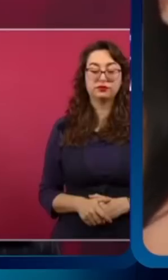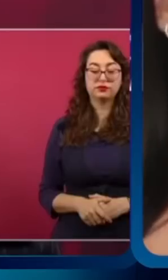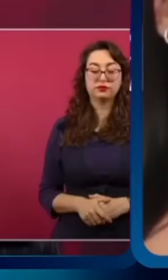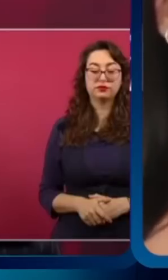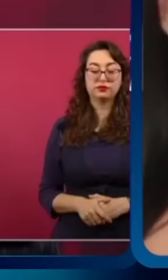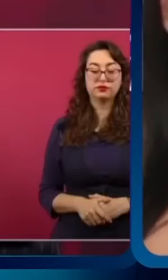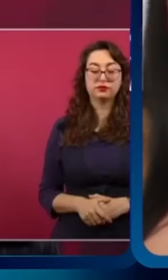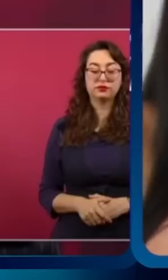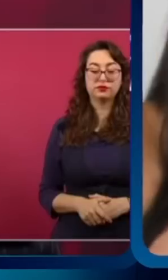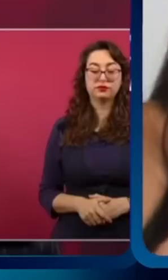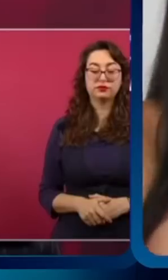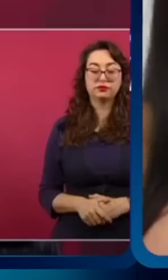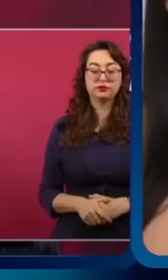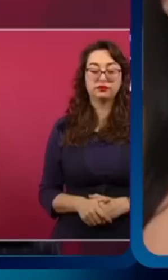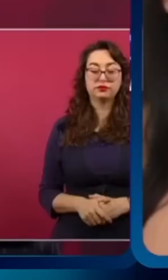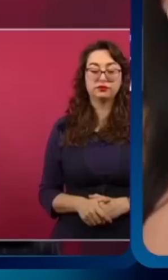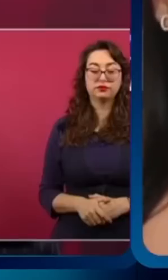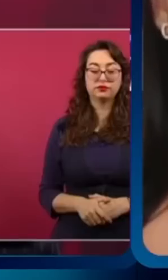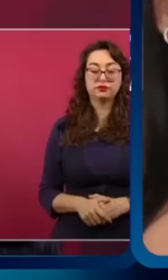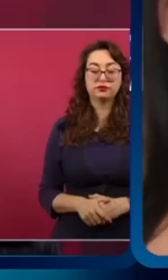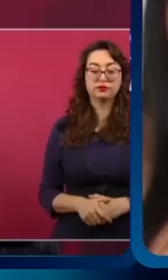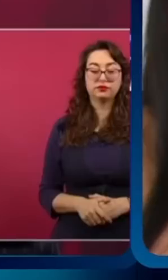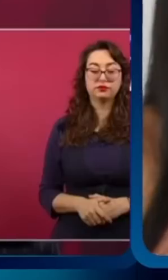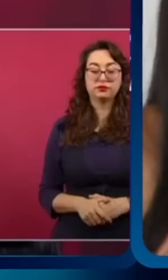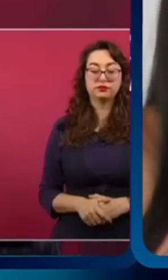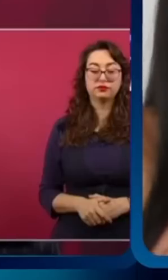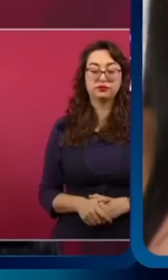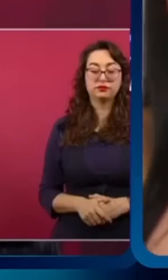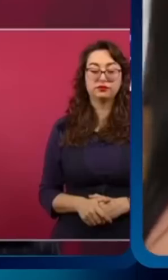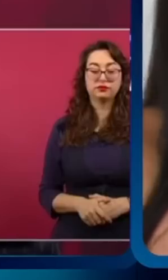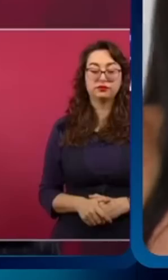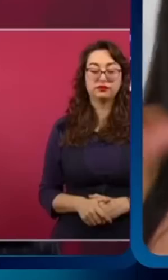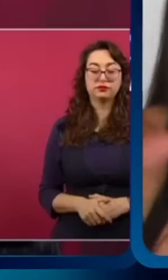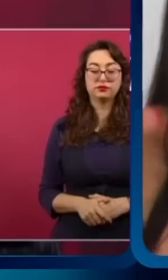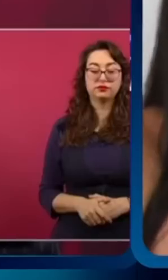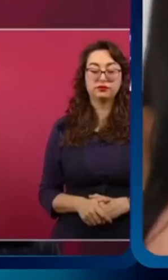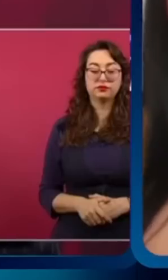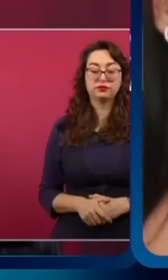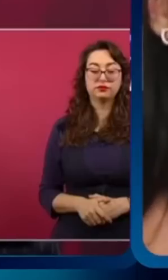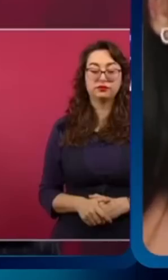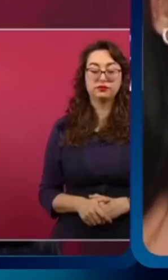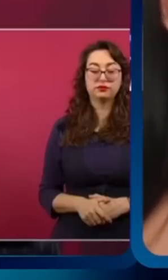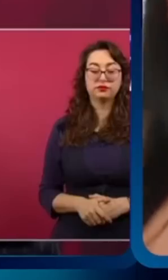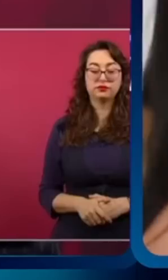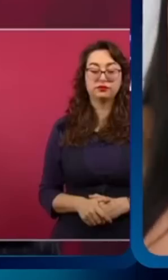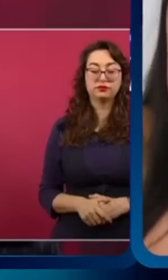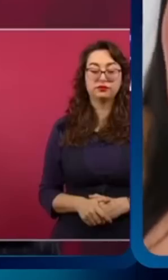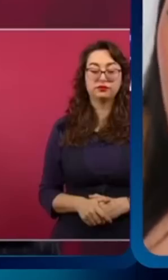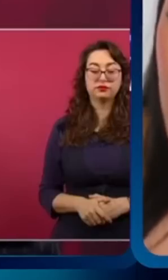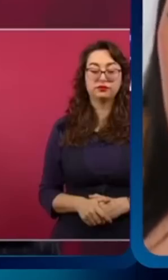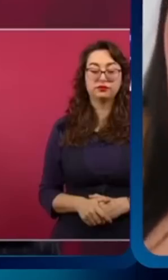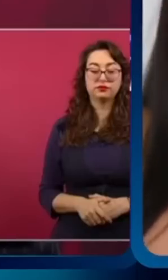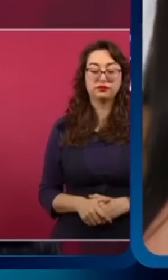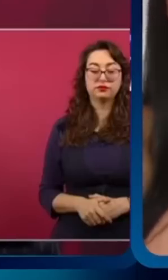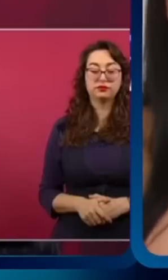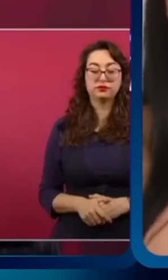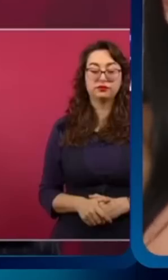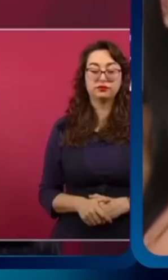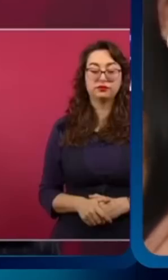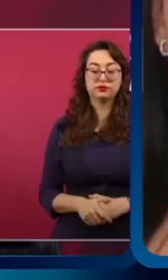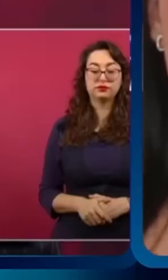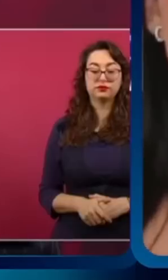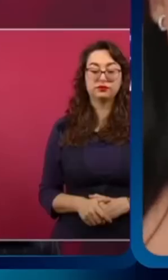gobiernos de los Moreira, ¿no? Y bueno, el presidente, ¿qué hará con esos 5,000 millones de dólares? ¿Los implementará